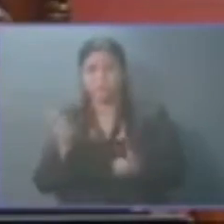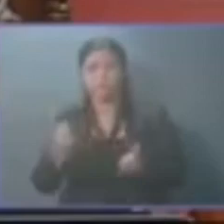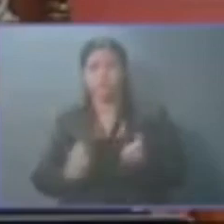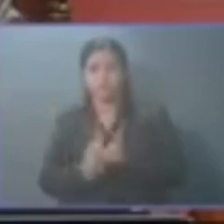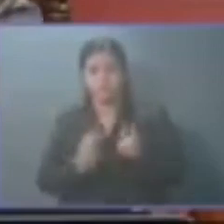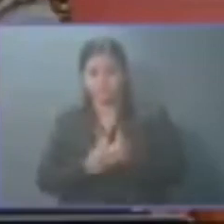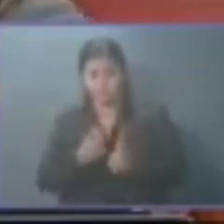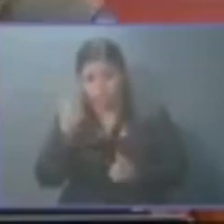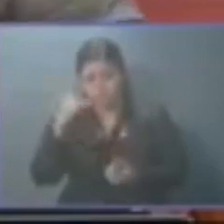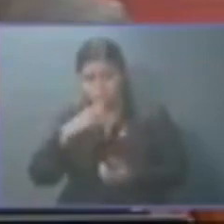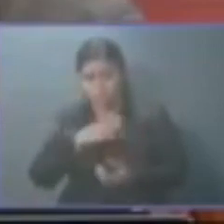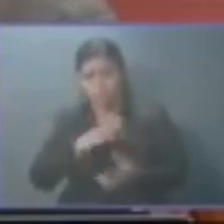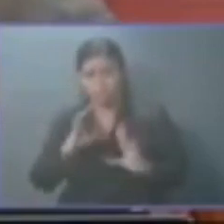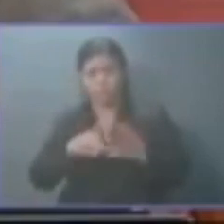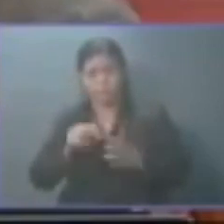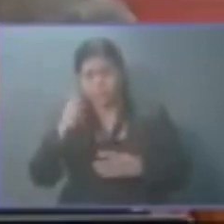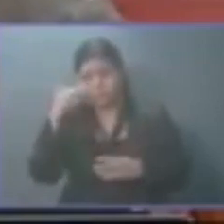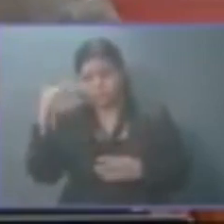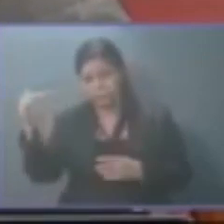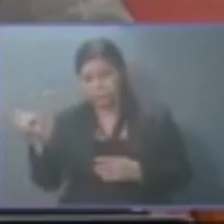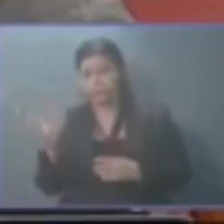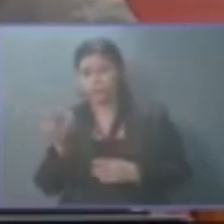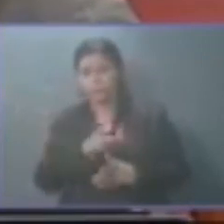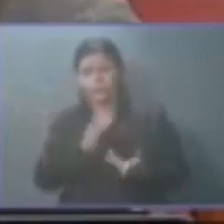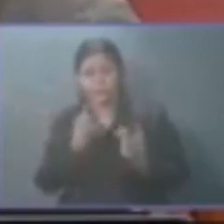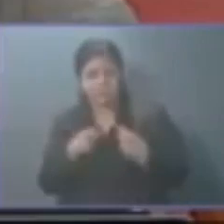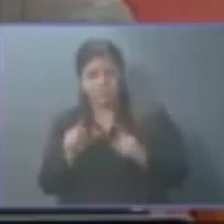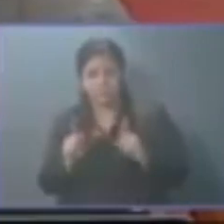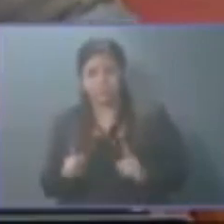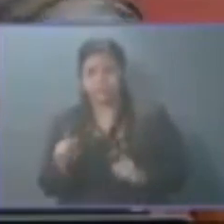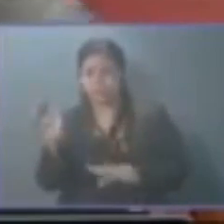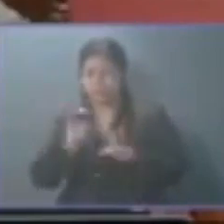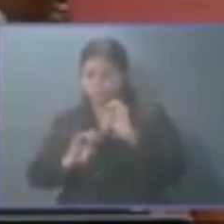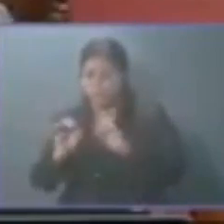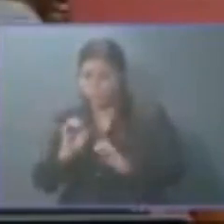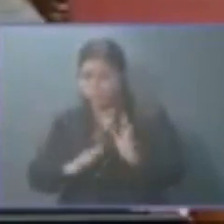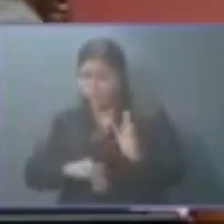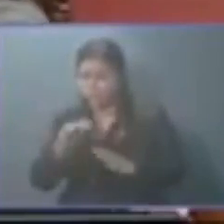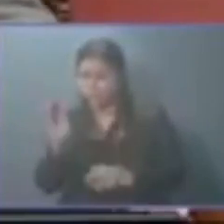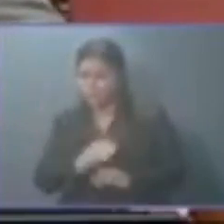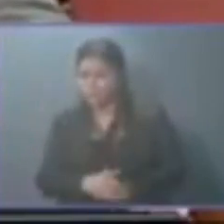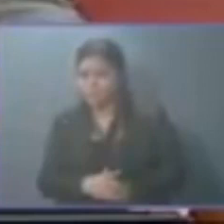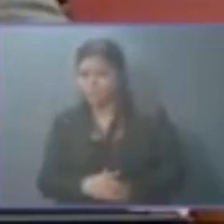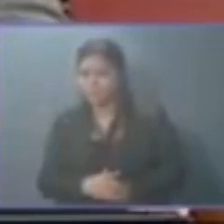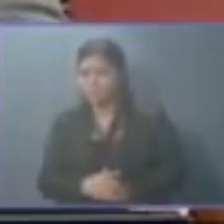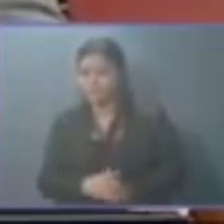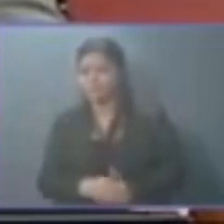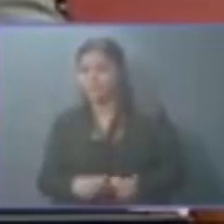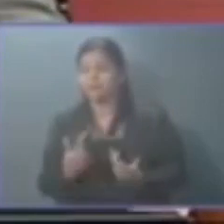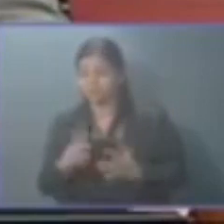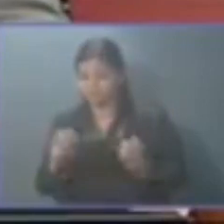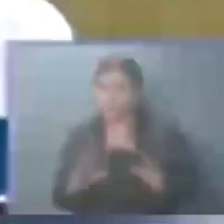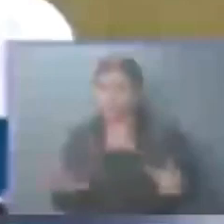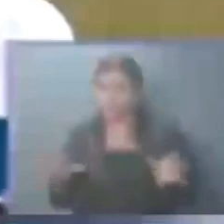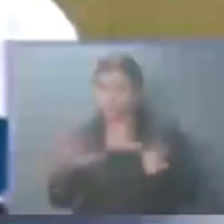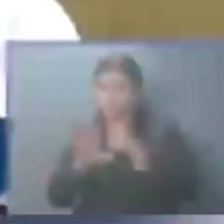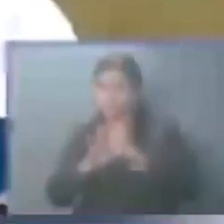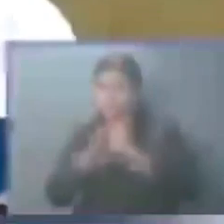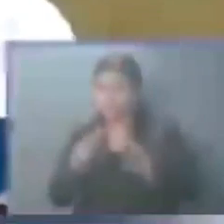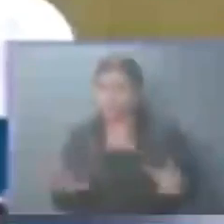Usted es miembro de la Comisión Política, para que empecemos a evaluar la incompetencia inexcusable del Fiscal General de la República en toda la serie de delitos.